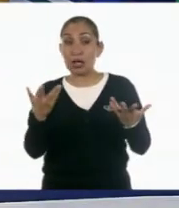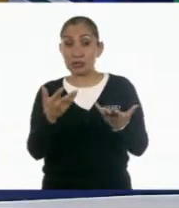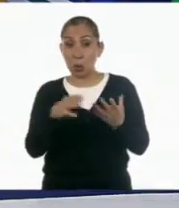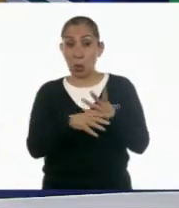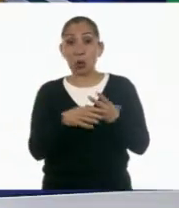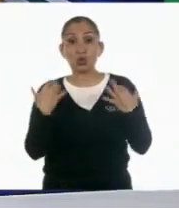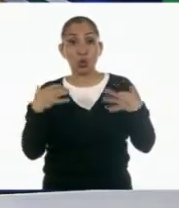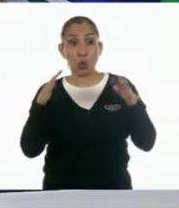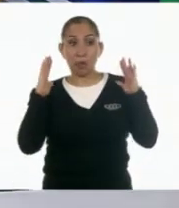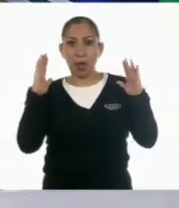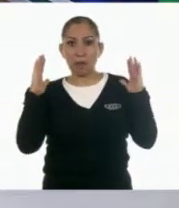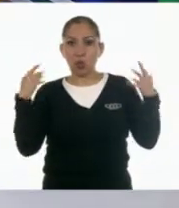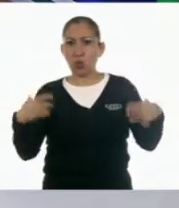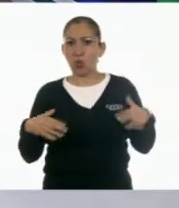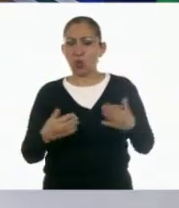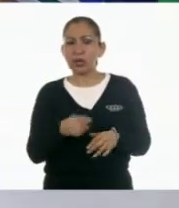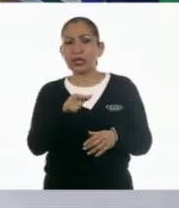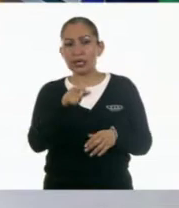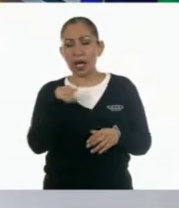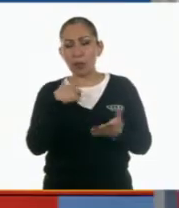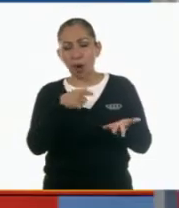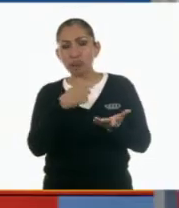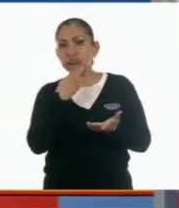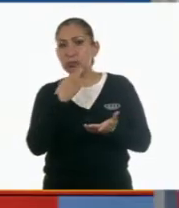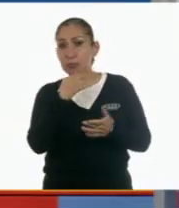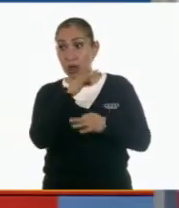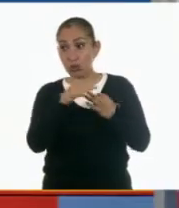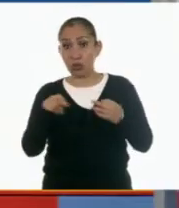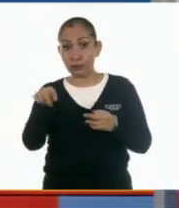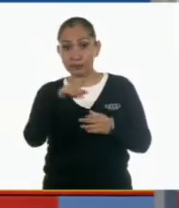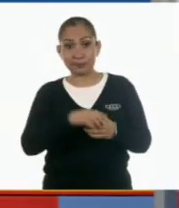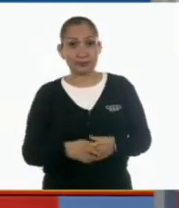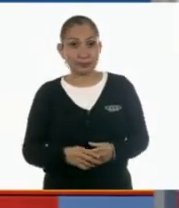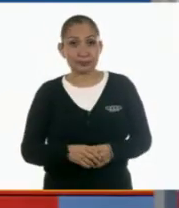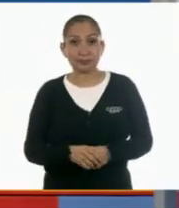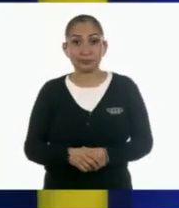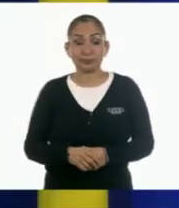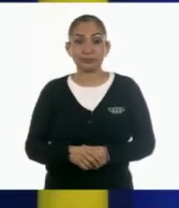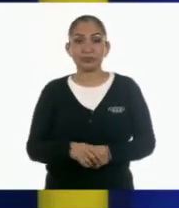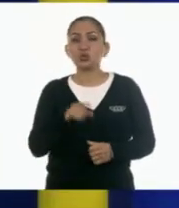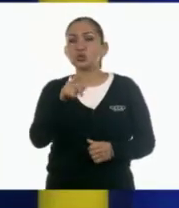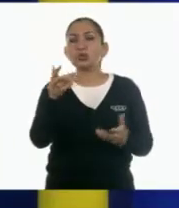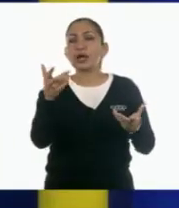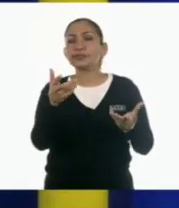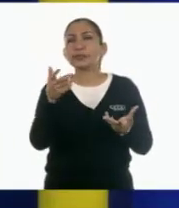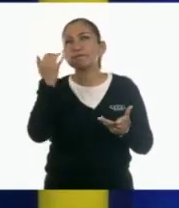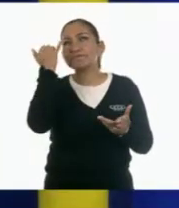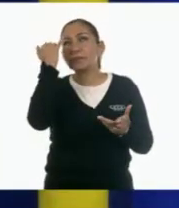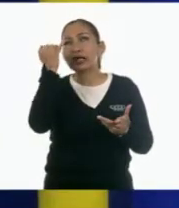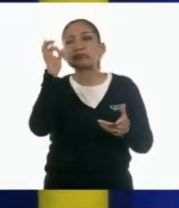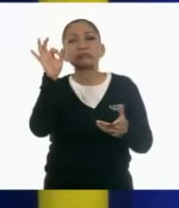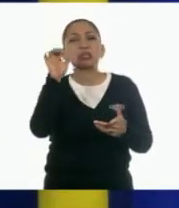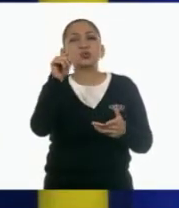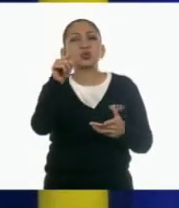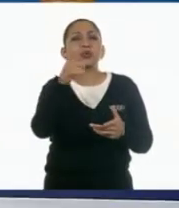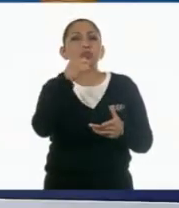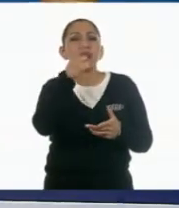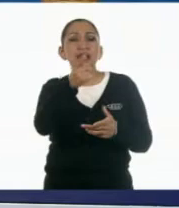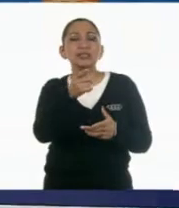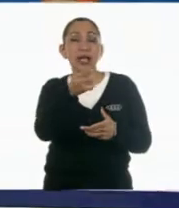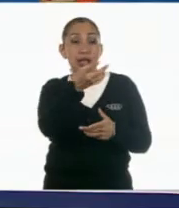cosas asombrosas y que nos están sirviendo a todos. ¿Tú qué harías, María, si de repente te dicen